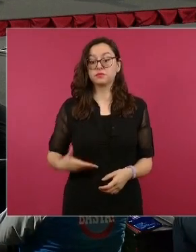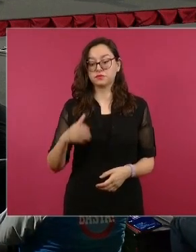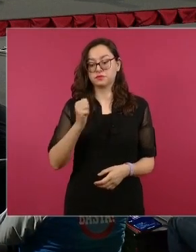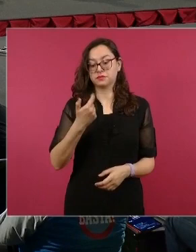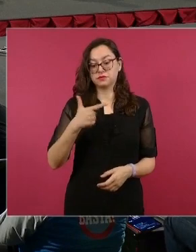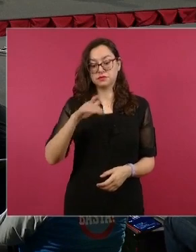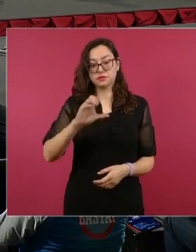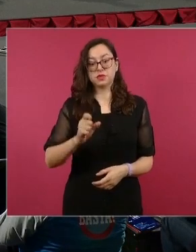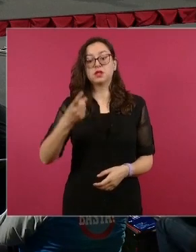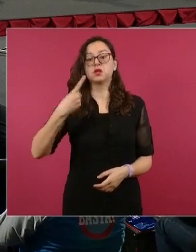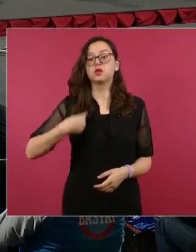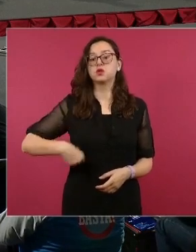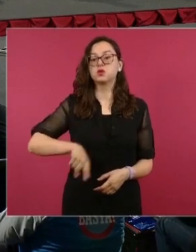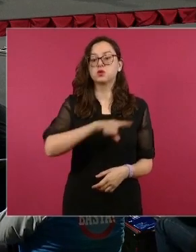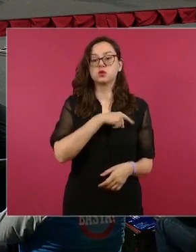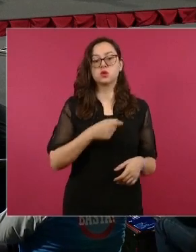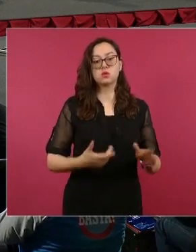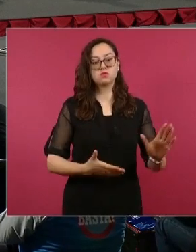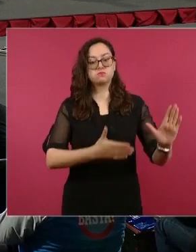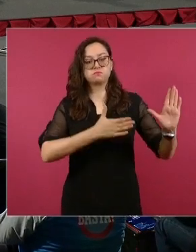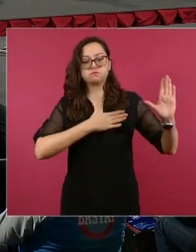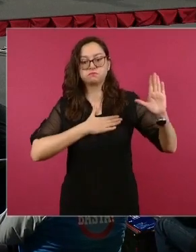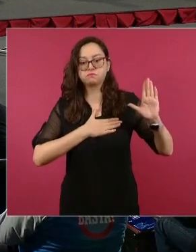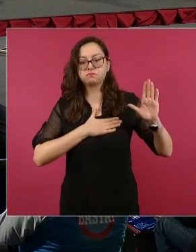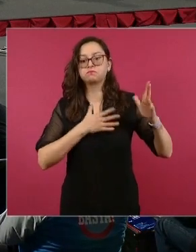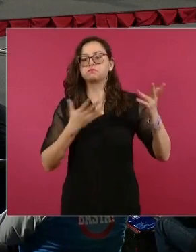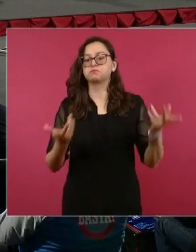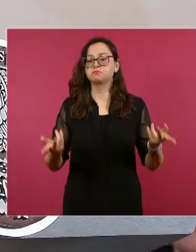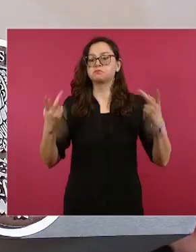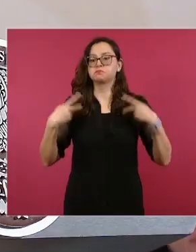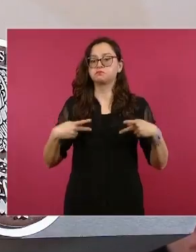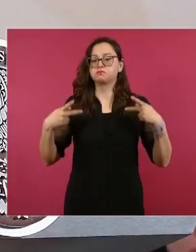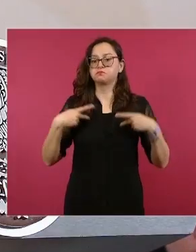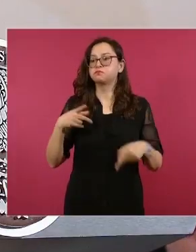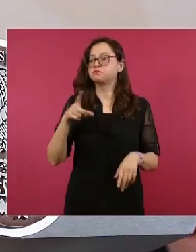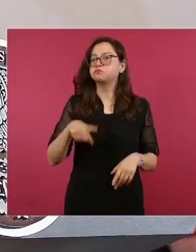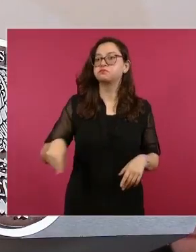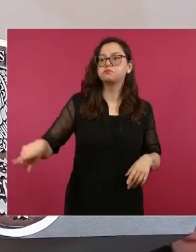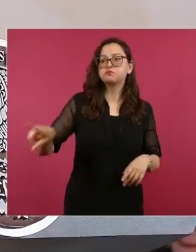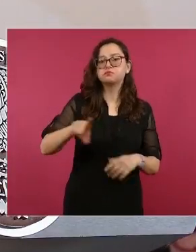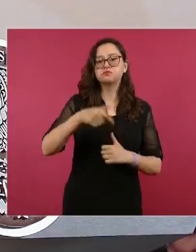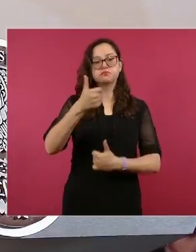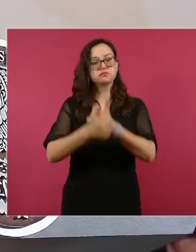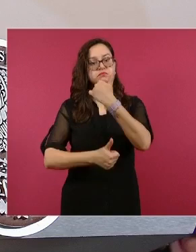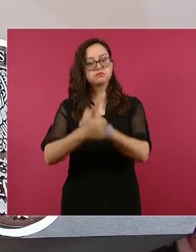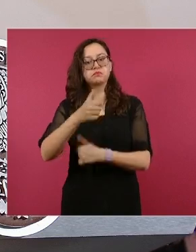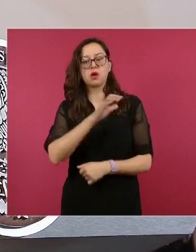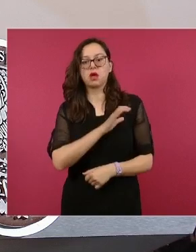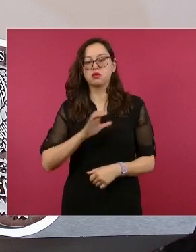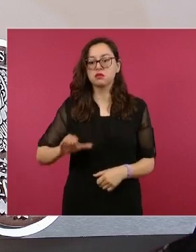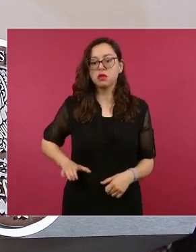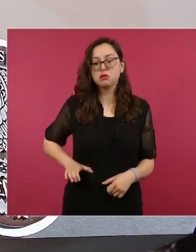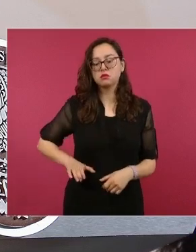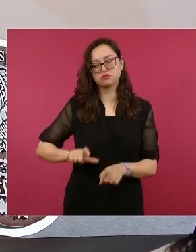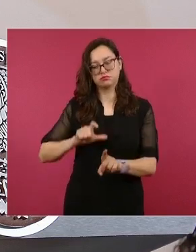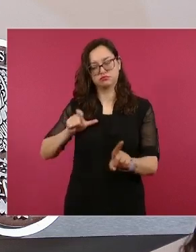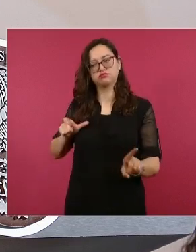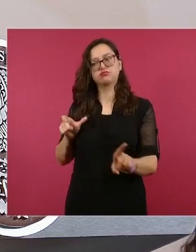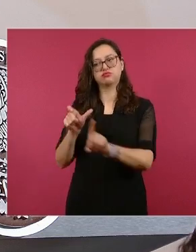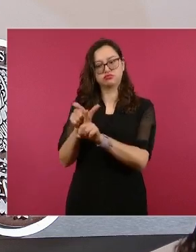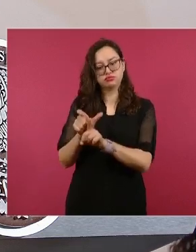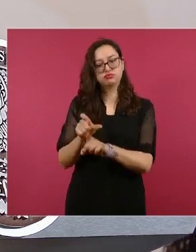el compromiso de proteger a quienes buscan un cargo de elección popular. Por